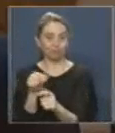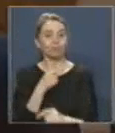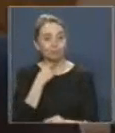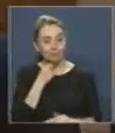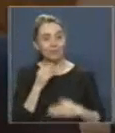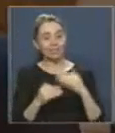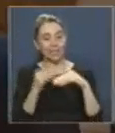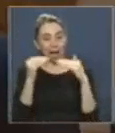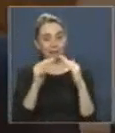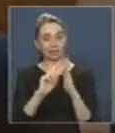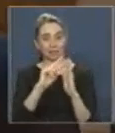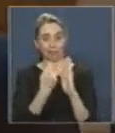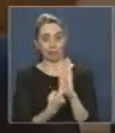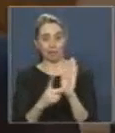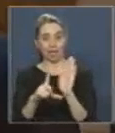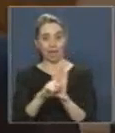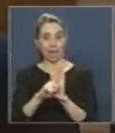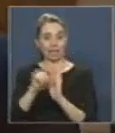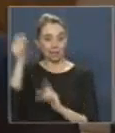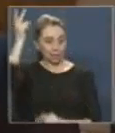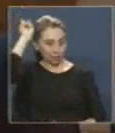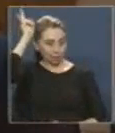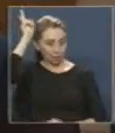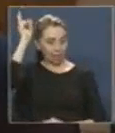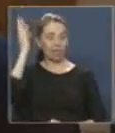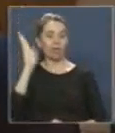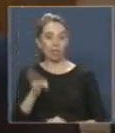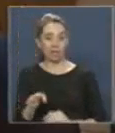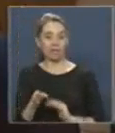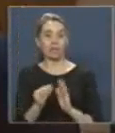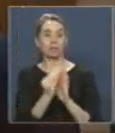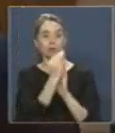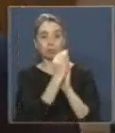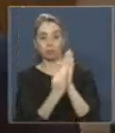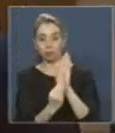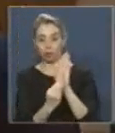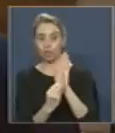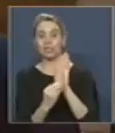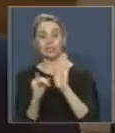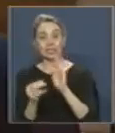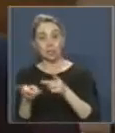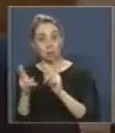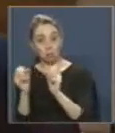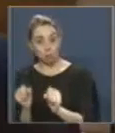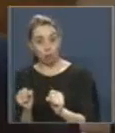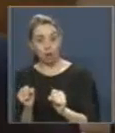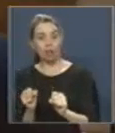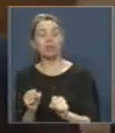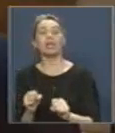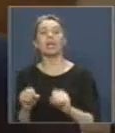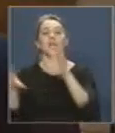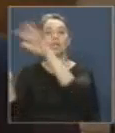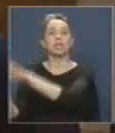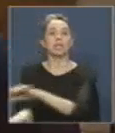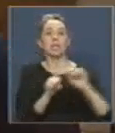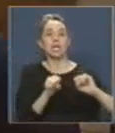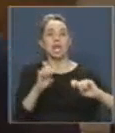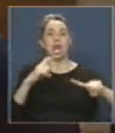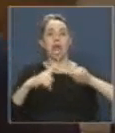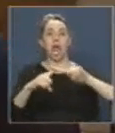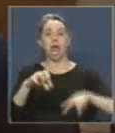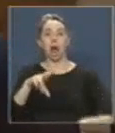en modificar la ley indígena, debemos incorporar, si es que eso se abre, la expropiación, porque